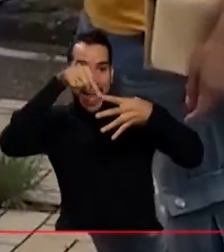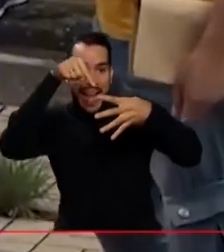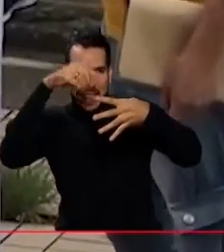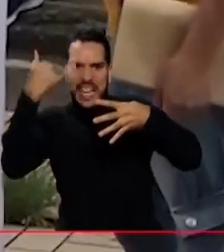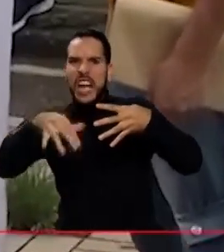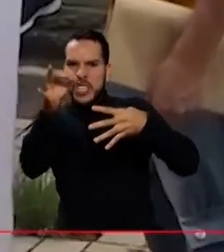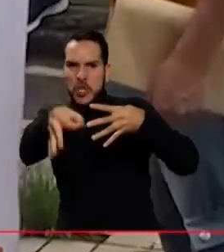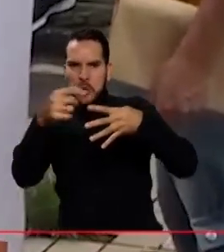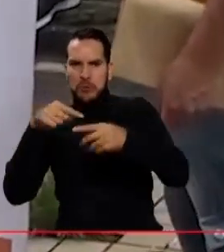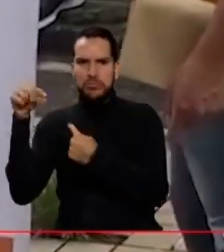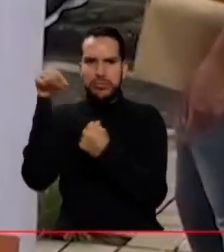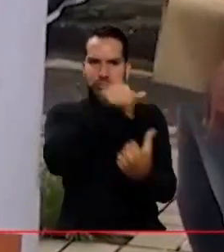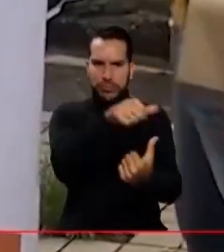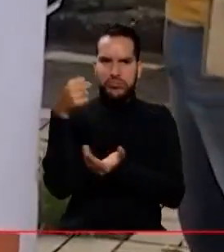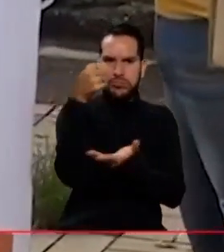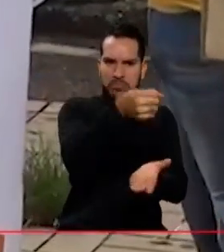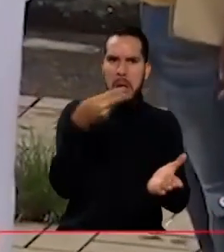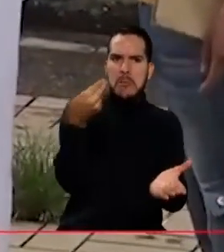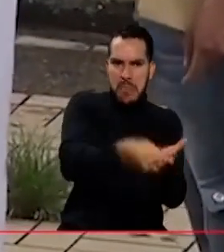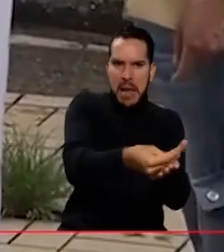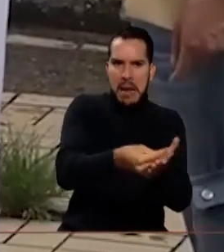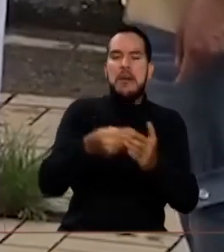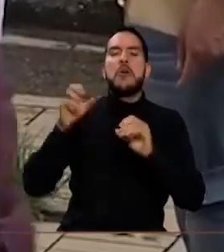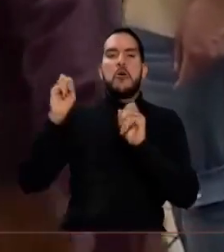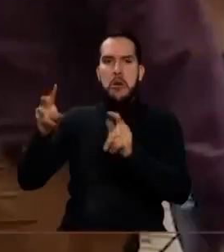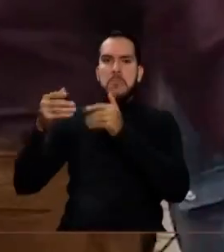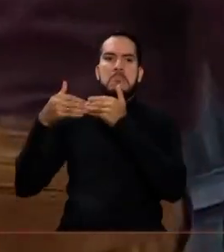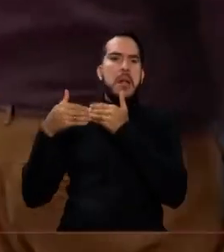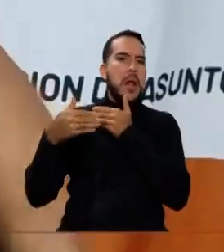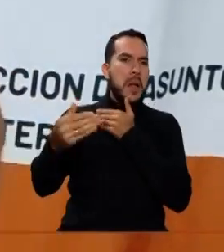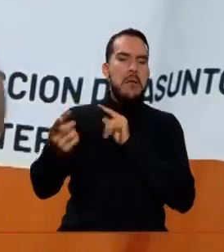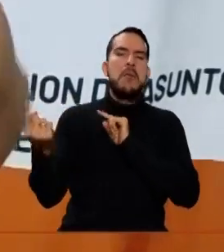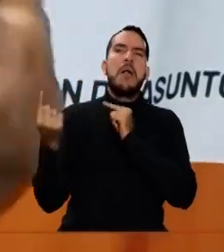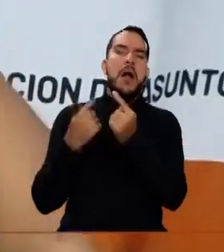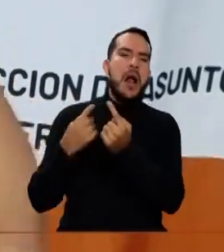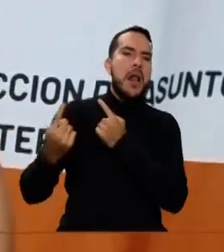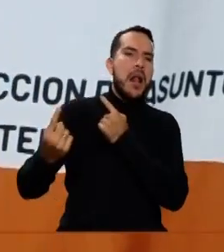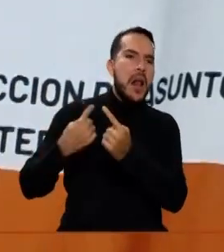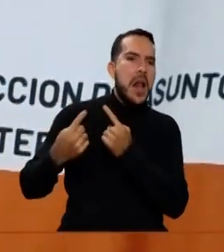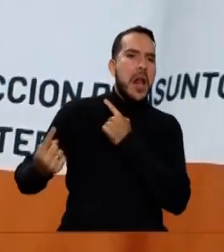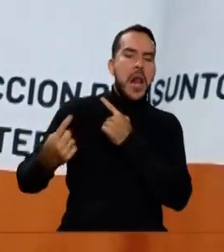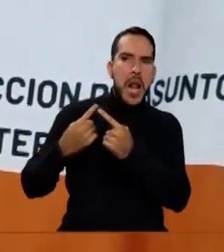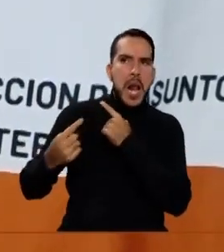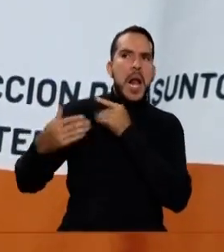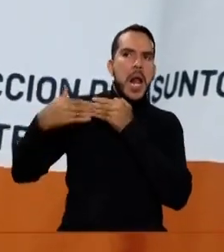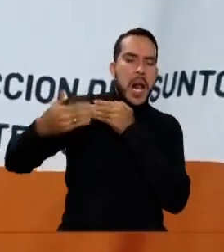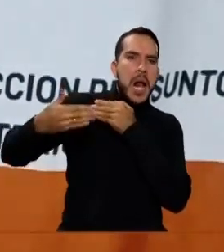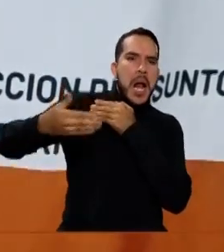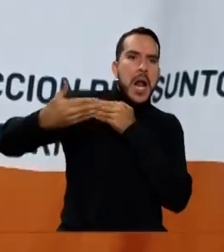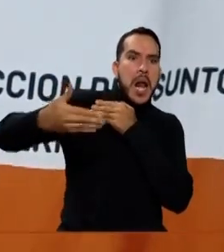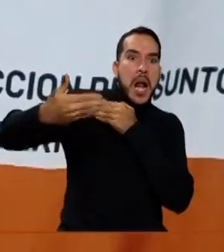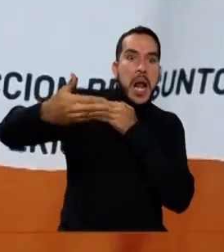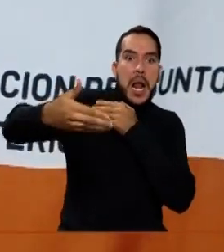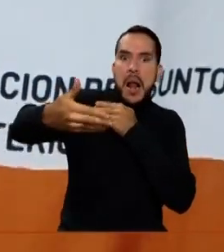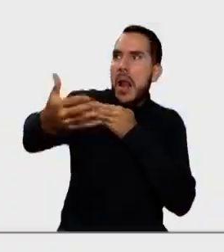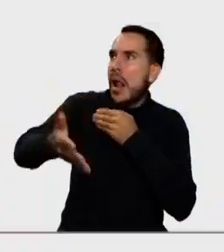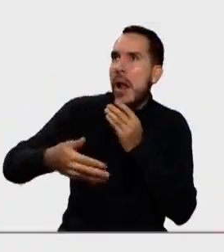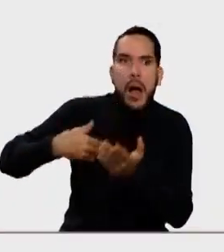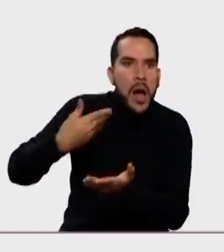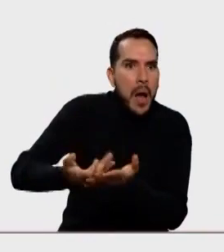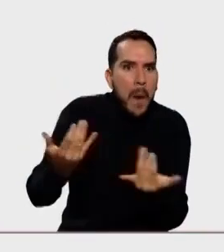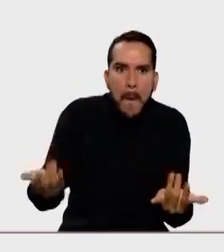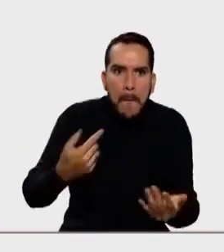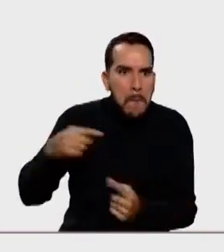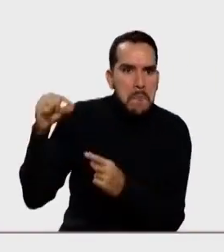gobernación. Desde ahí venimos dialogando con el gobierno, pero más sin embargo ha sido imposible